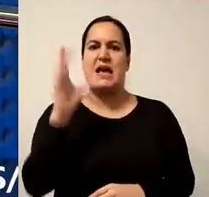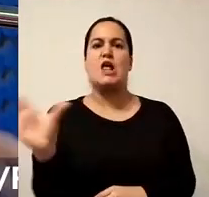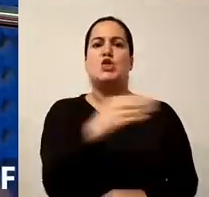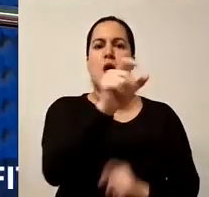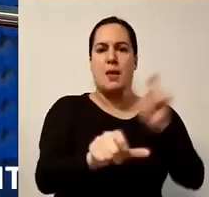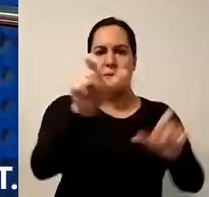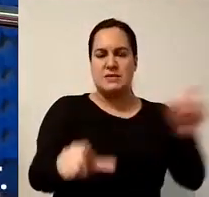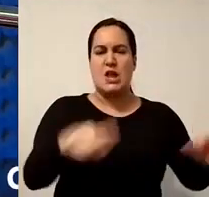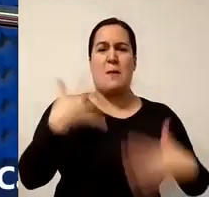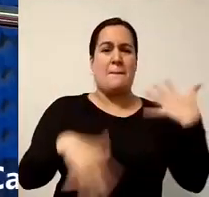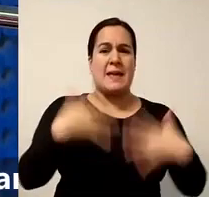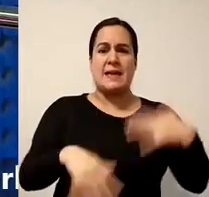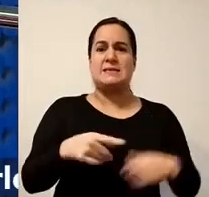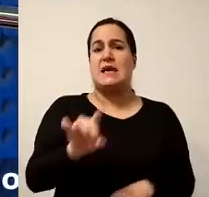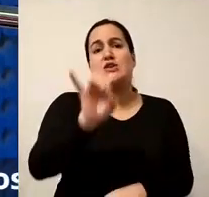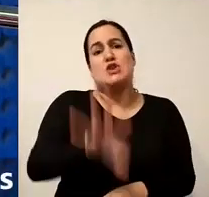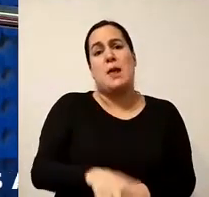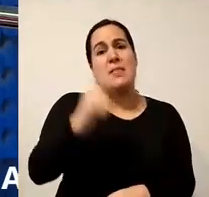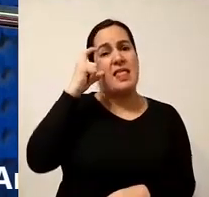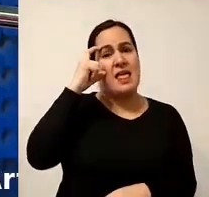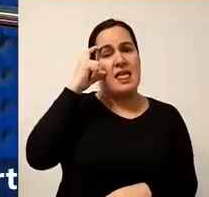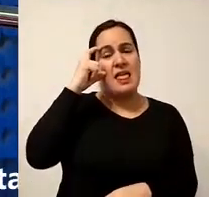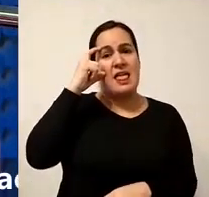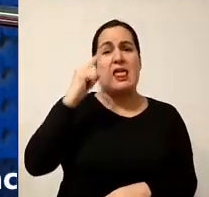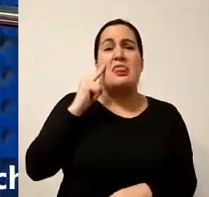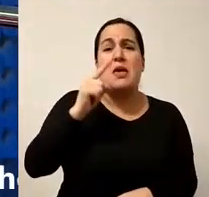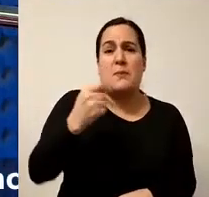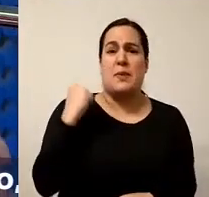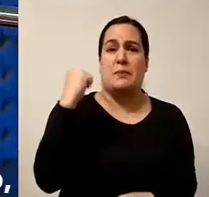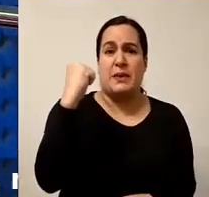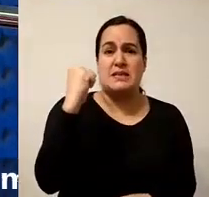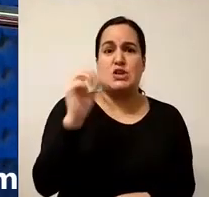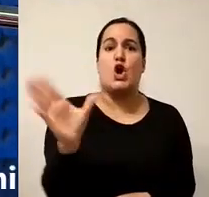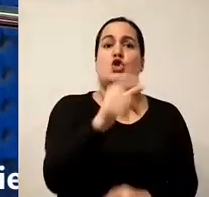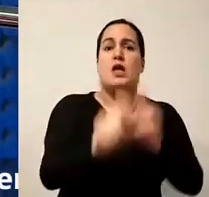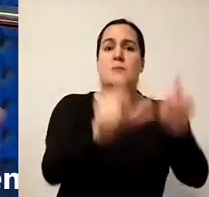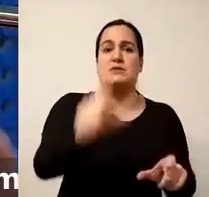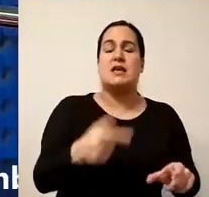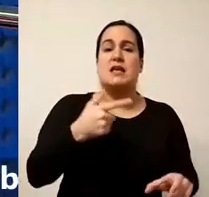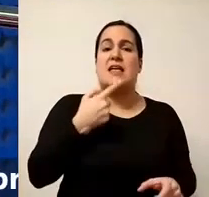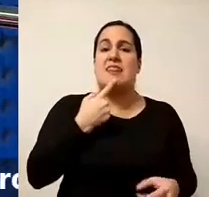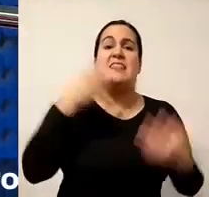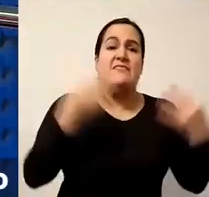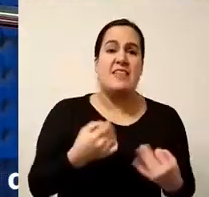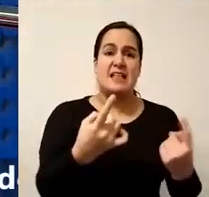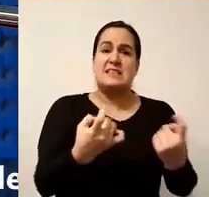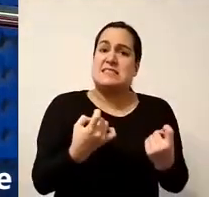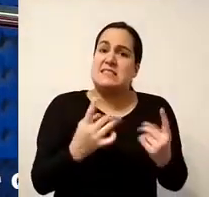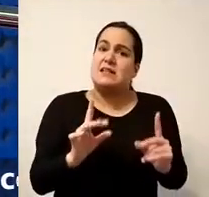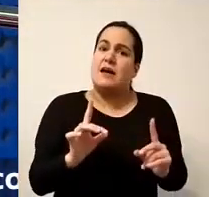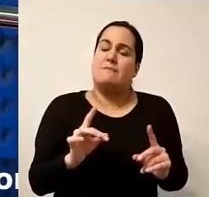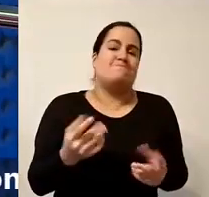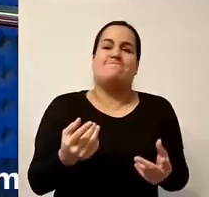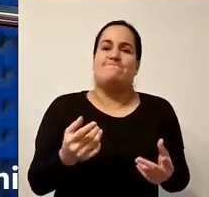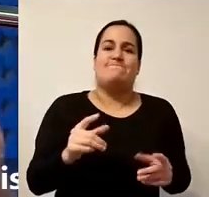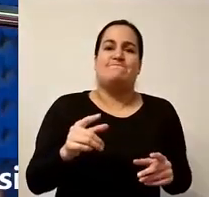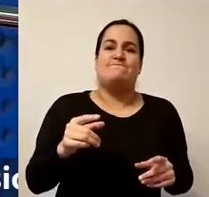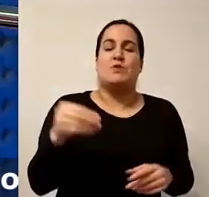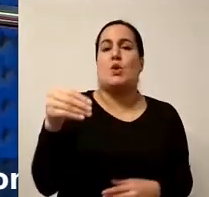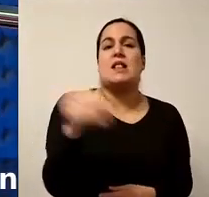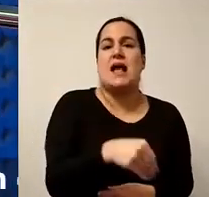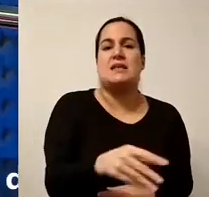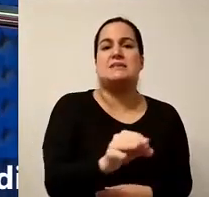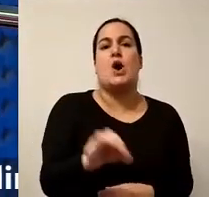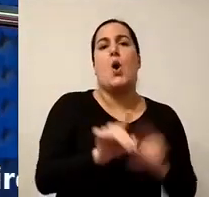les importa nuestra vida y la salud al ritmo de la pandemia vemos cómo avanzan los despidos las